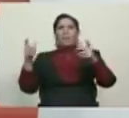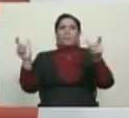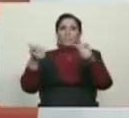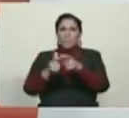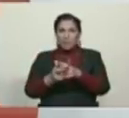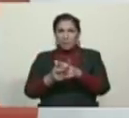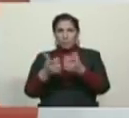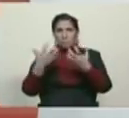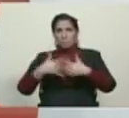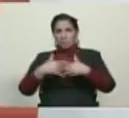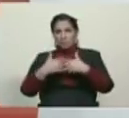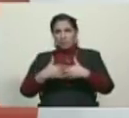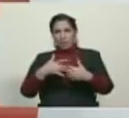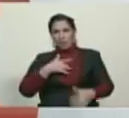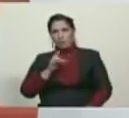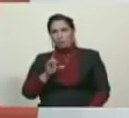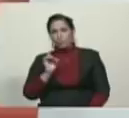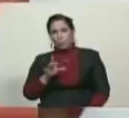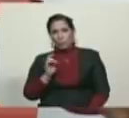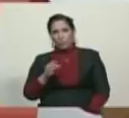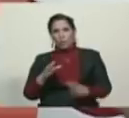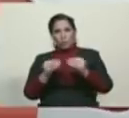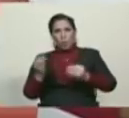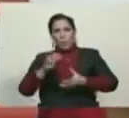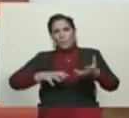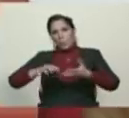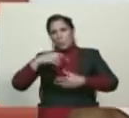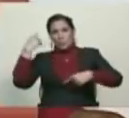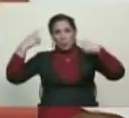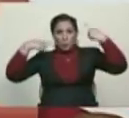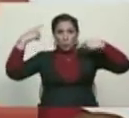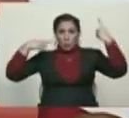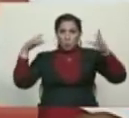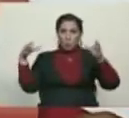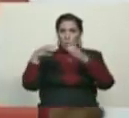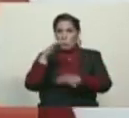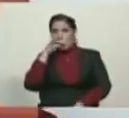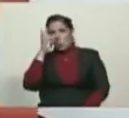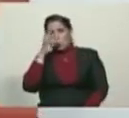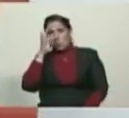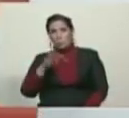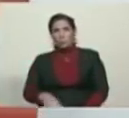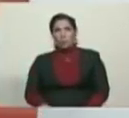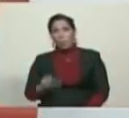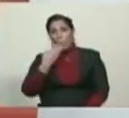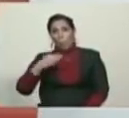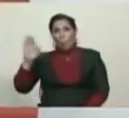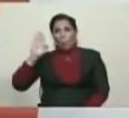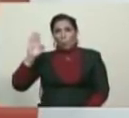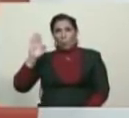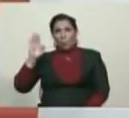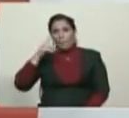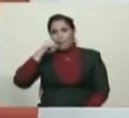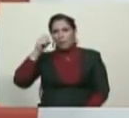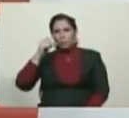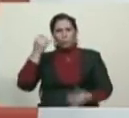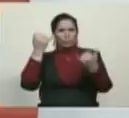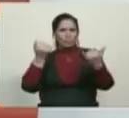empresario es el que sufre las consecuencias de las locuras de una cúpula que jura que Maduro se vaya.